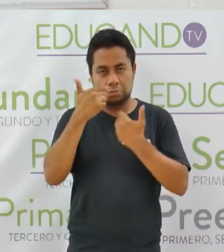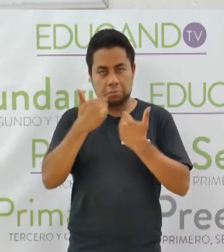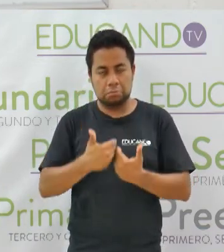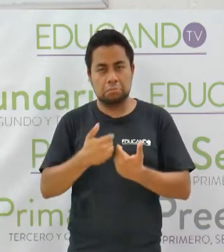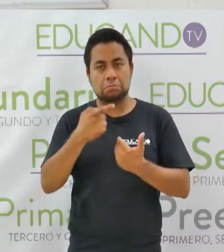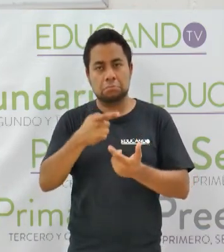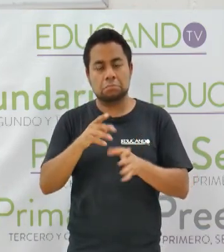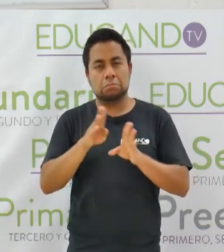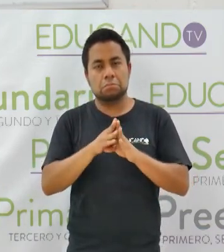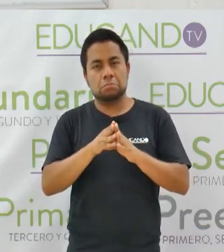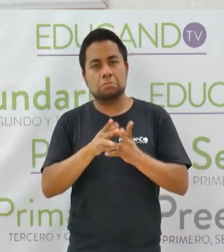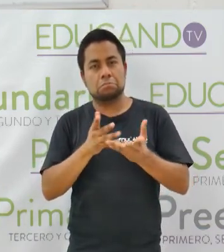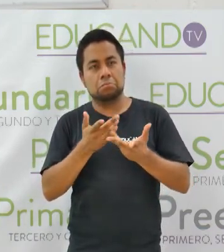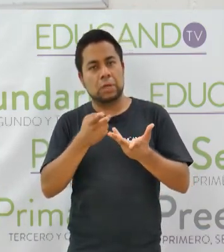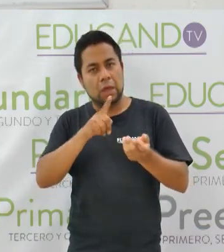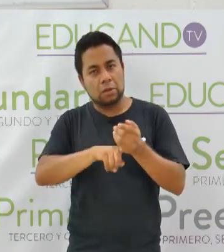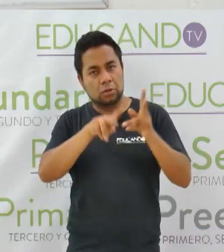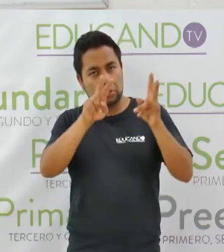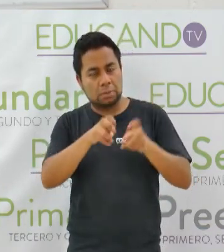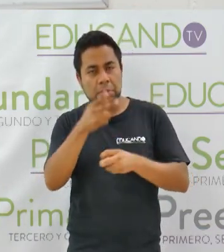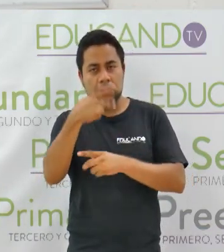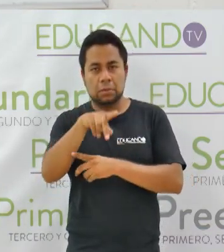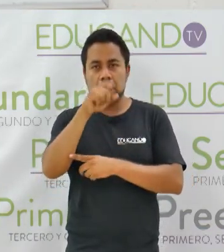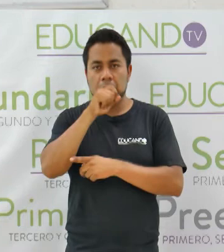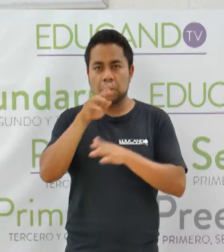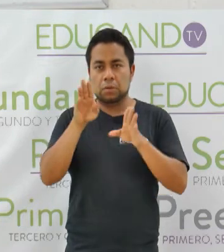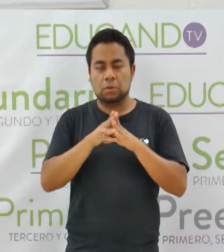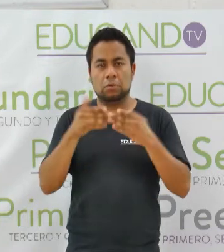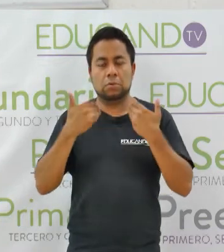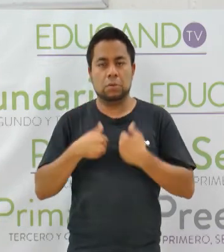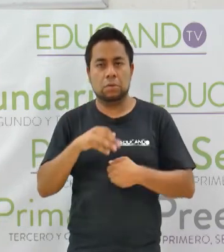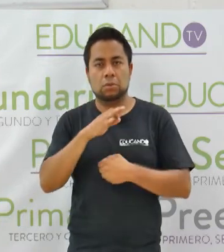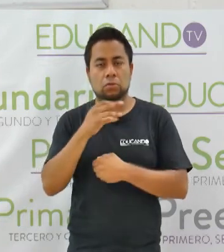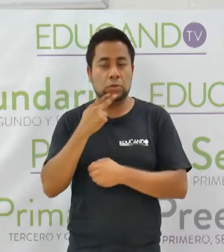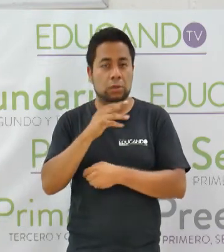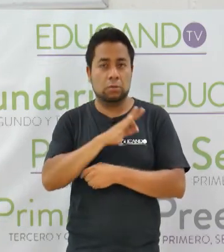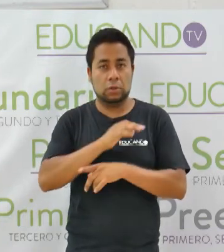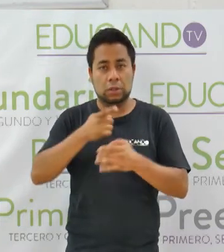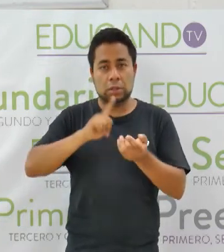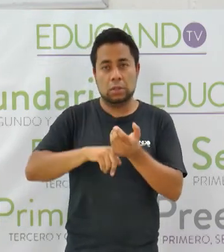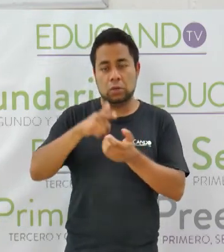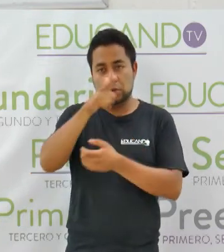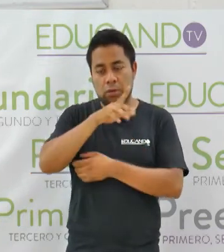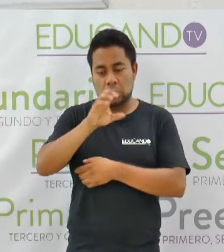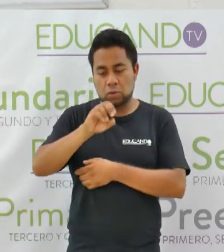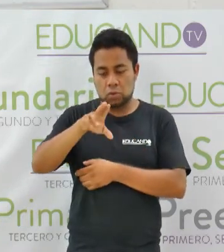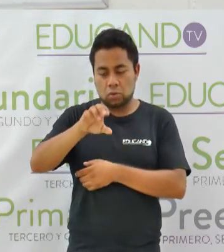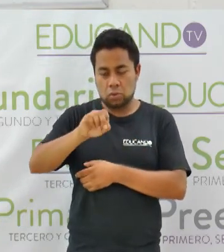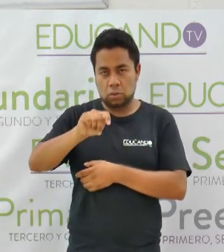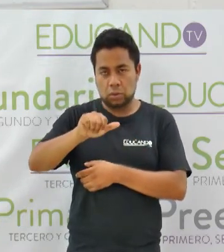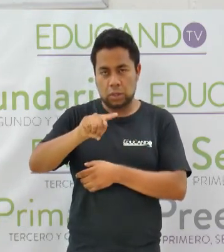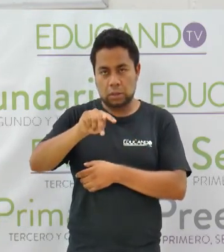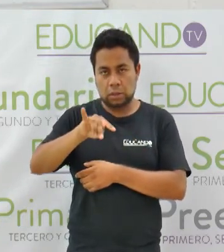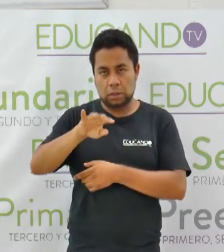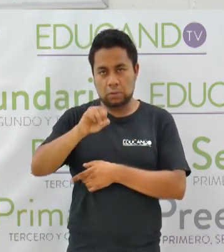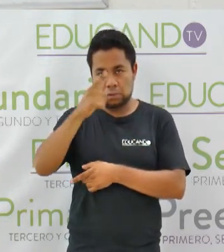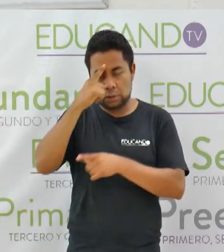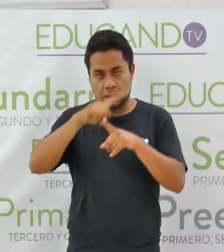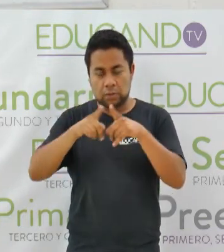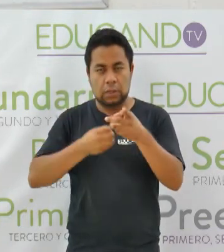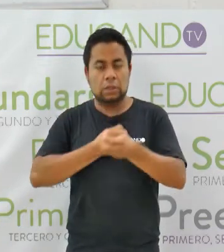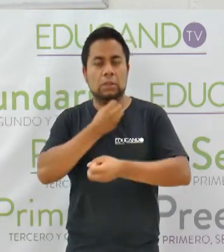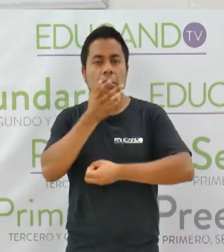nosotros estamos tratando en el tema, pero también cómo nosotros podemos utilizar el lenguaje connotativo en